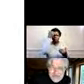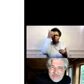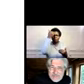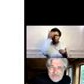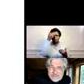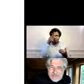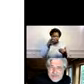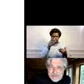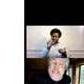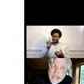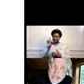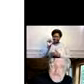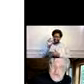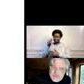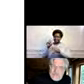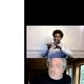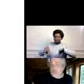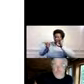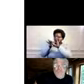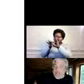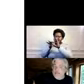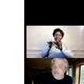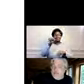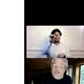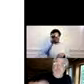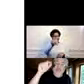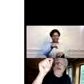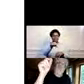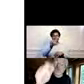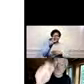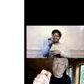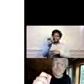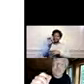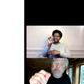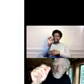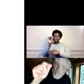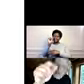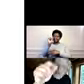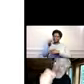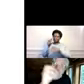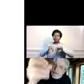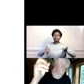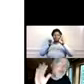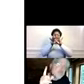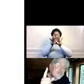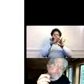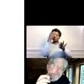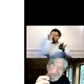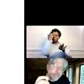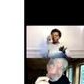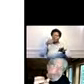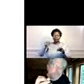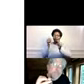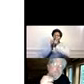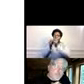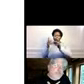trajo COVID. Ahora, uno se pregunta. Oye, ¿será que uno es esencial? Sí. La respuesta es sí. Porque sin usted.